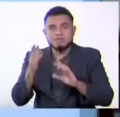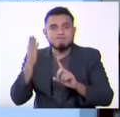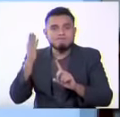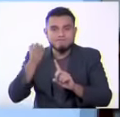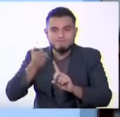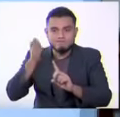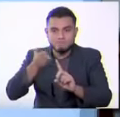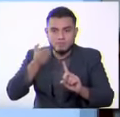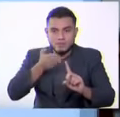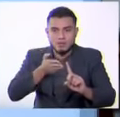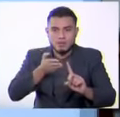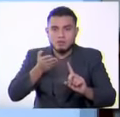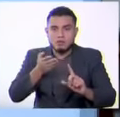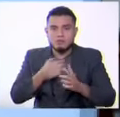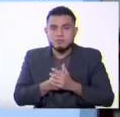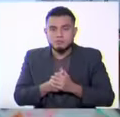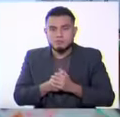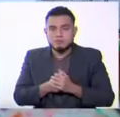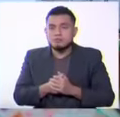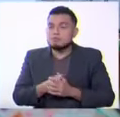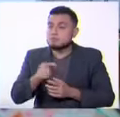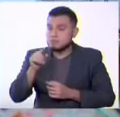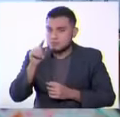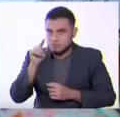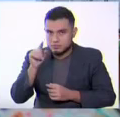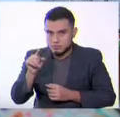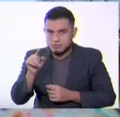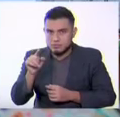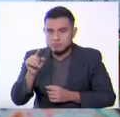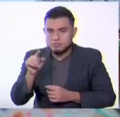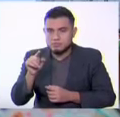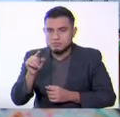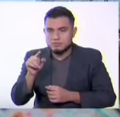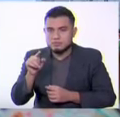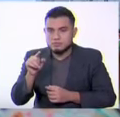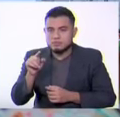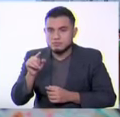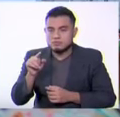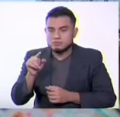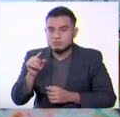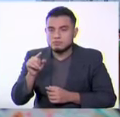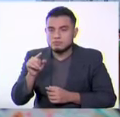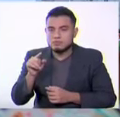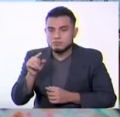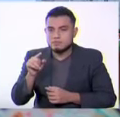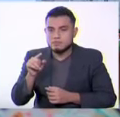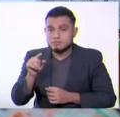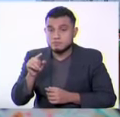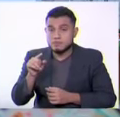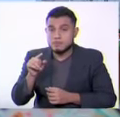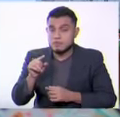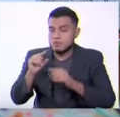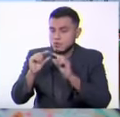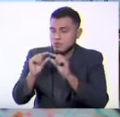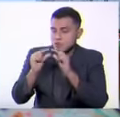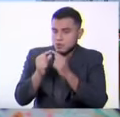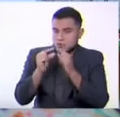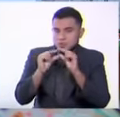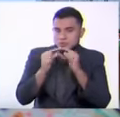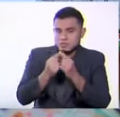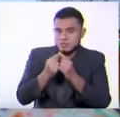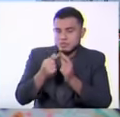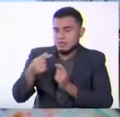específicas en donde están alojados o donde están localizados los grupos de